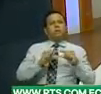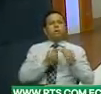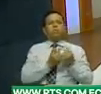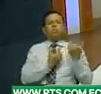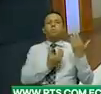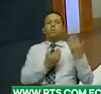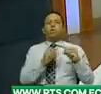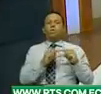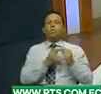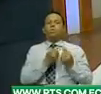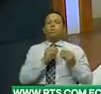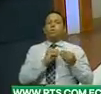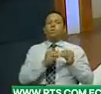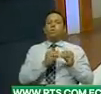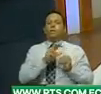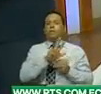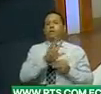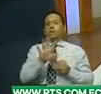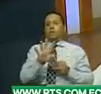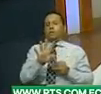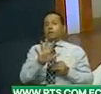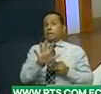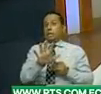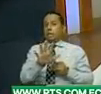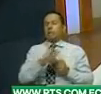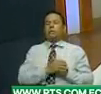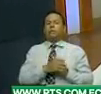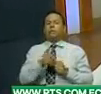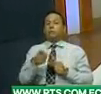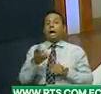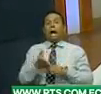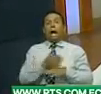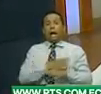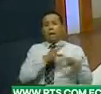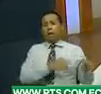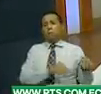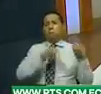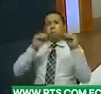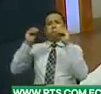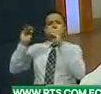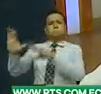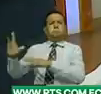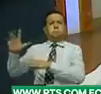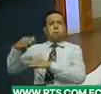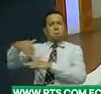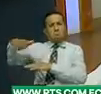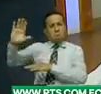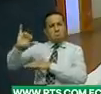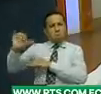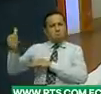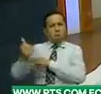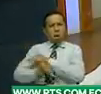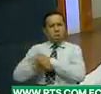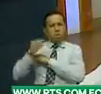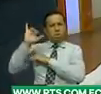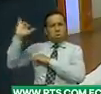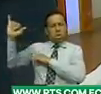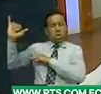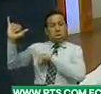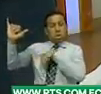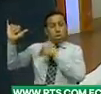35. Conocimos más de ella, quien es migrante también y retornó cuando inició la Revolución Ciudadana. Veamos más de su perfil